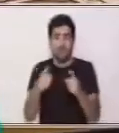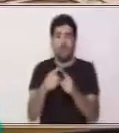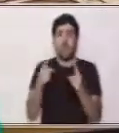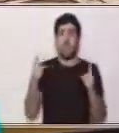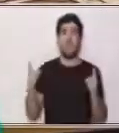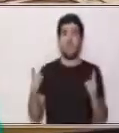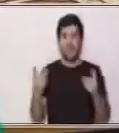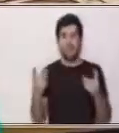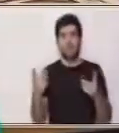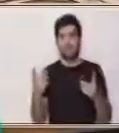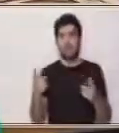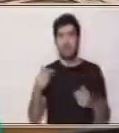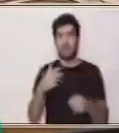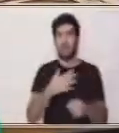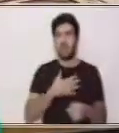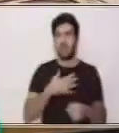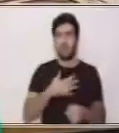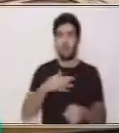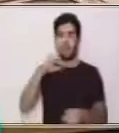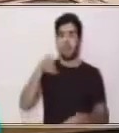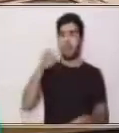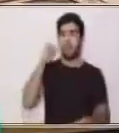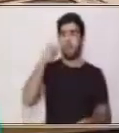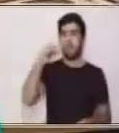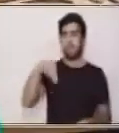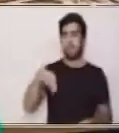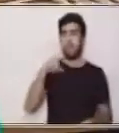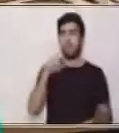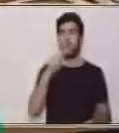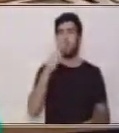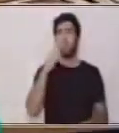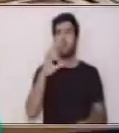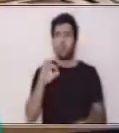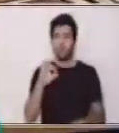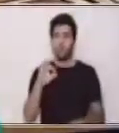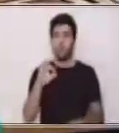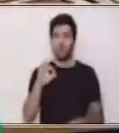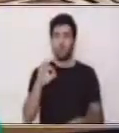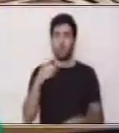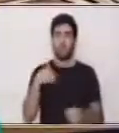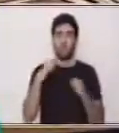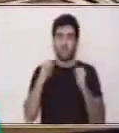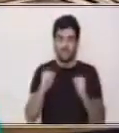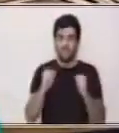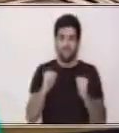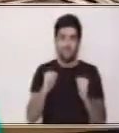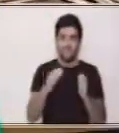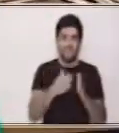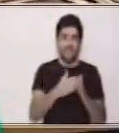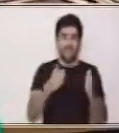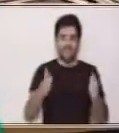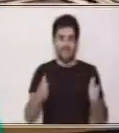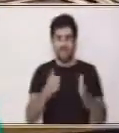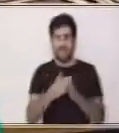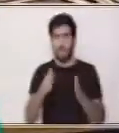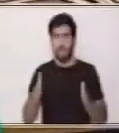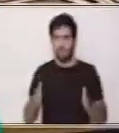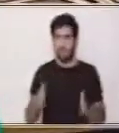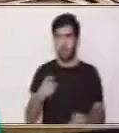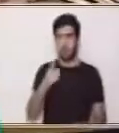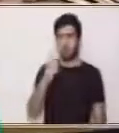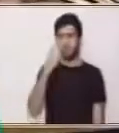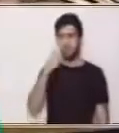poco grandes, los famosos pinchos. Entonces se nos está complicando un poquito por la situación del